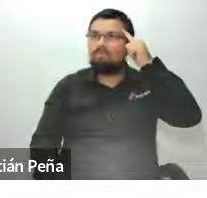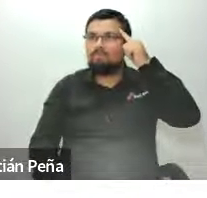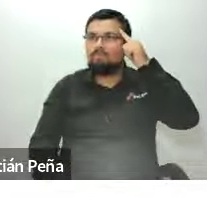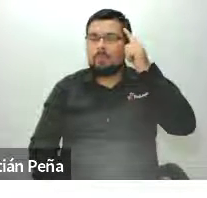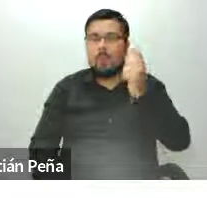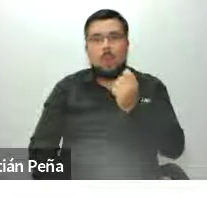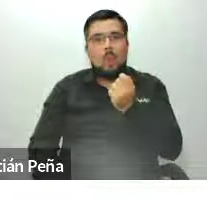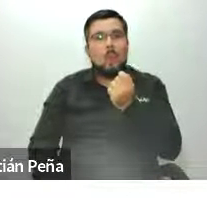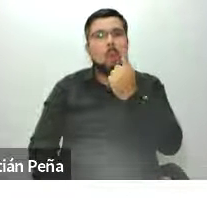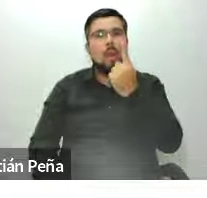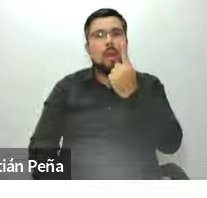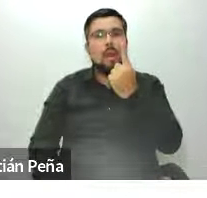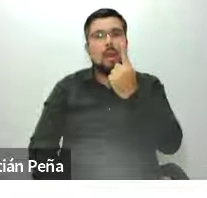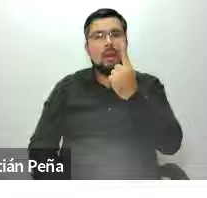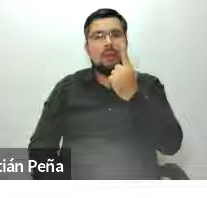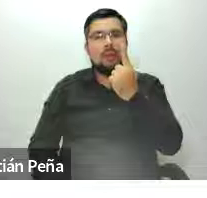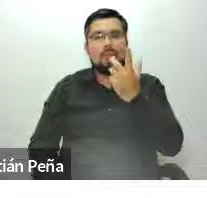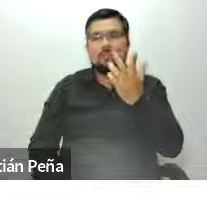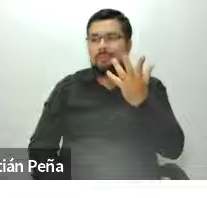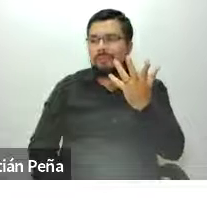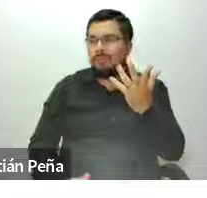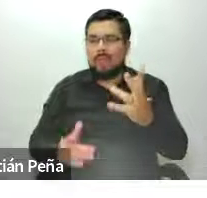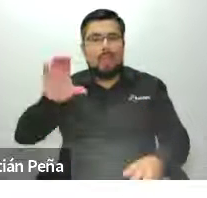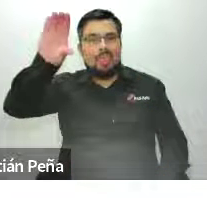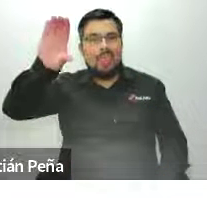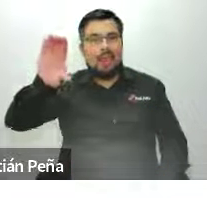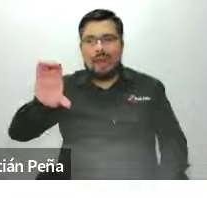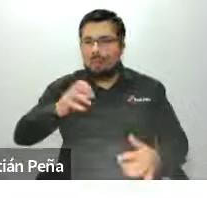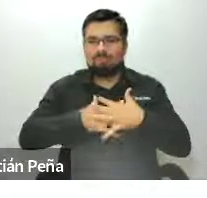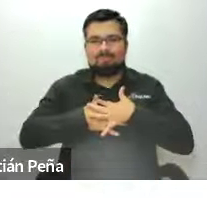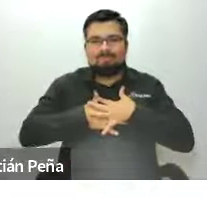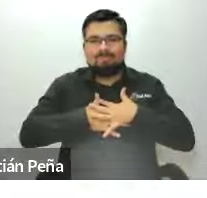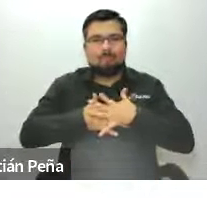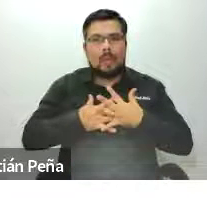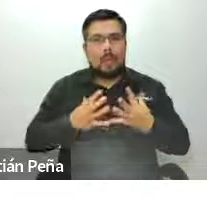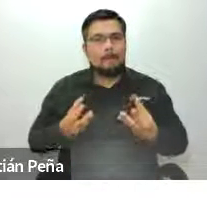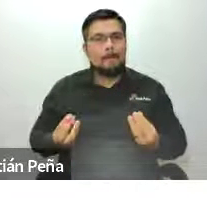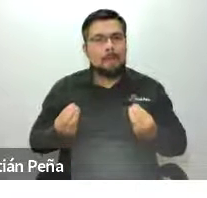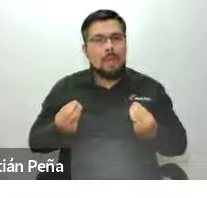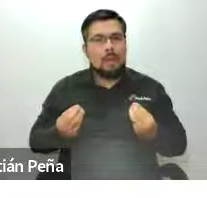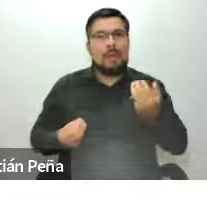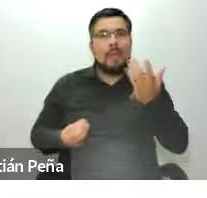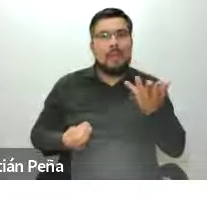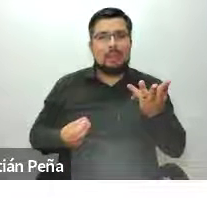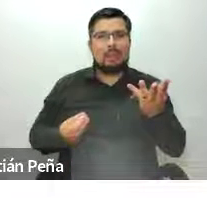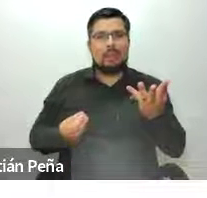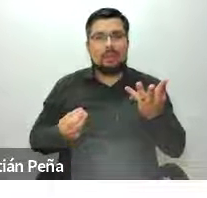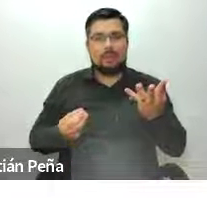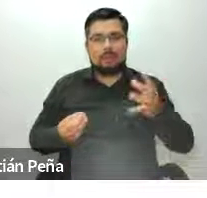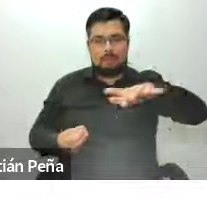ser, o cuál es el sentido de la asignatura. Eso era como que de alguna manera esta juguera que les decía